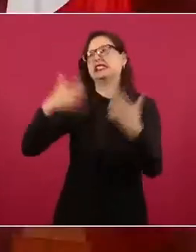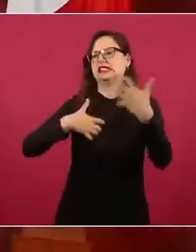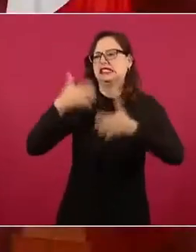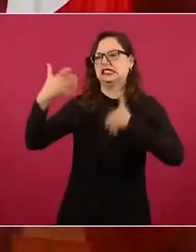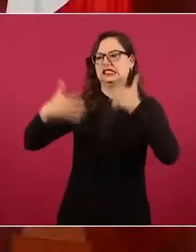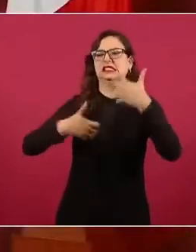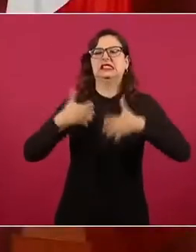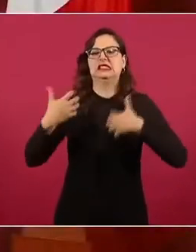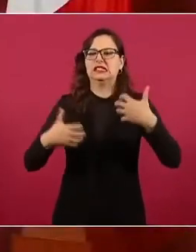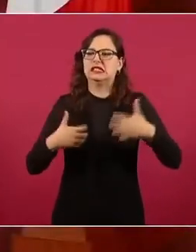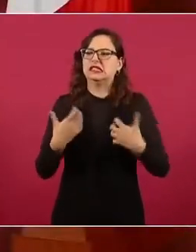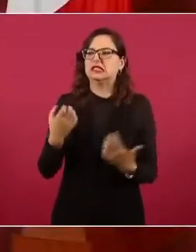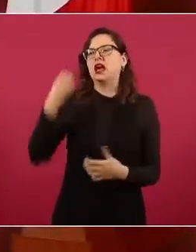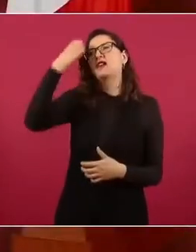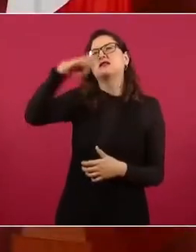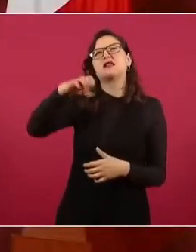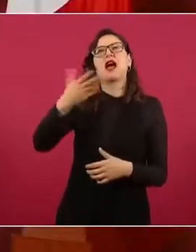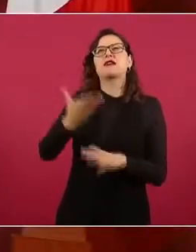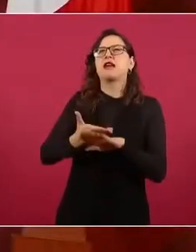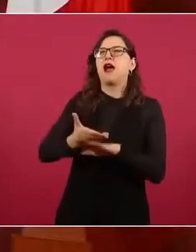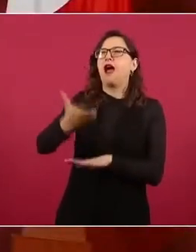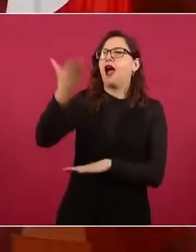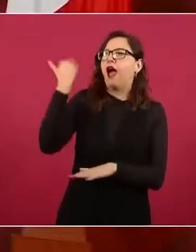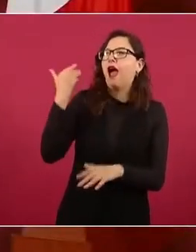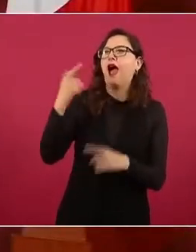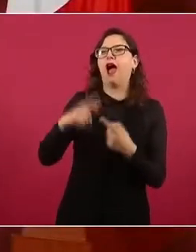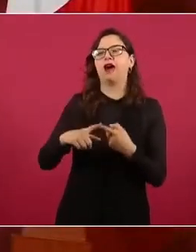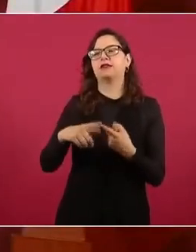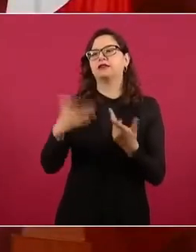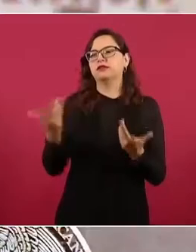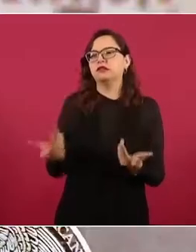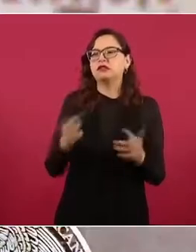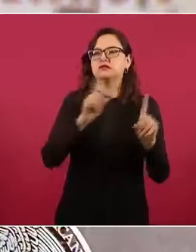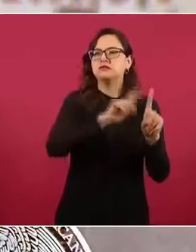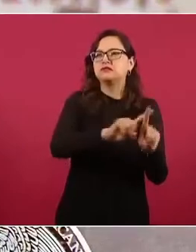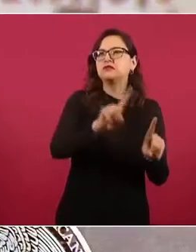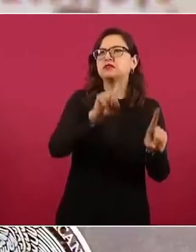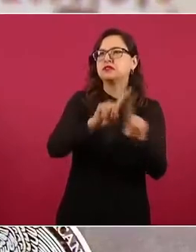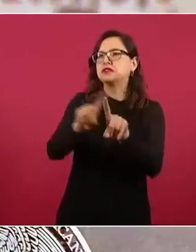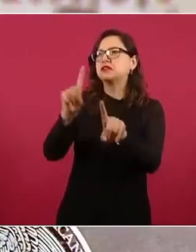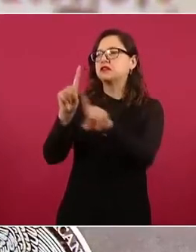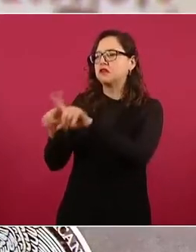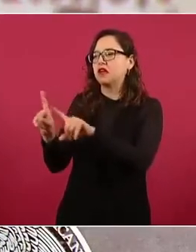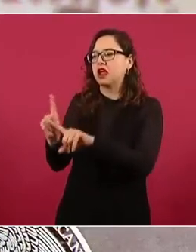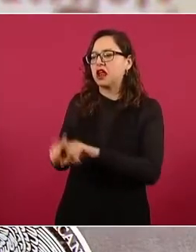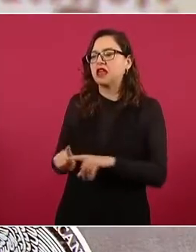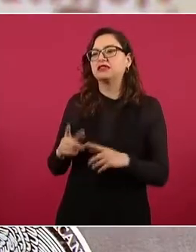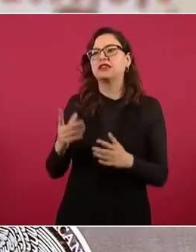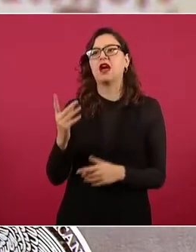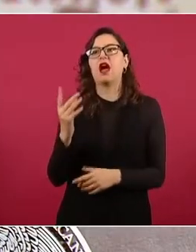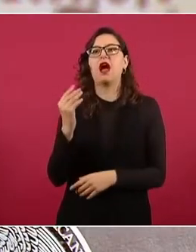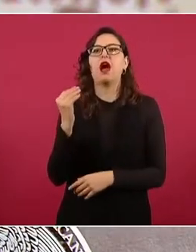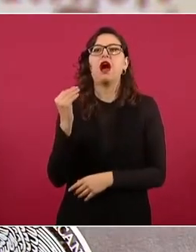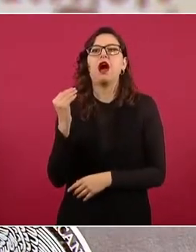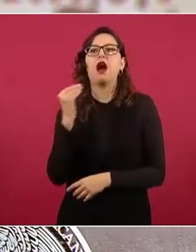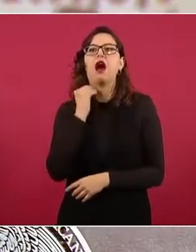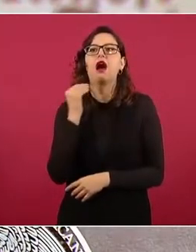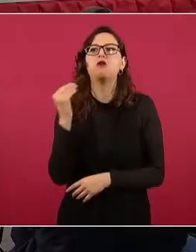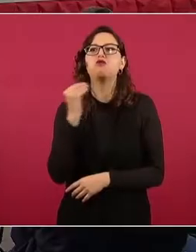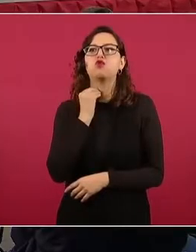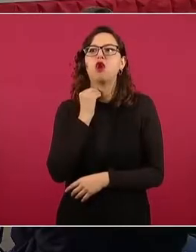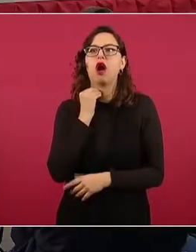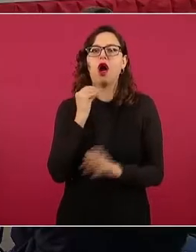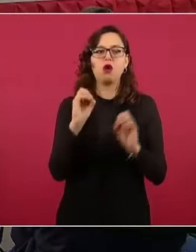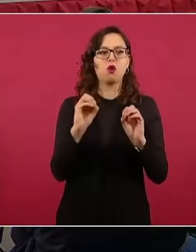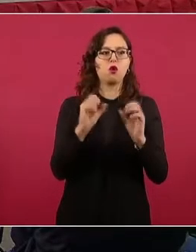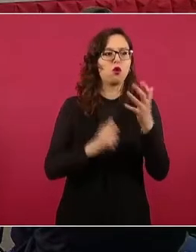Emilio Chaufet, Aurelio Nuño, Josefina Vázquez Mota o alguno de los 7 abogados o 2